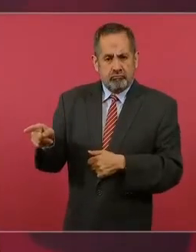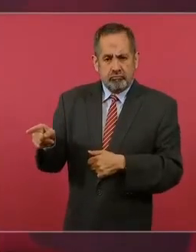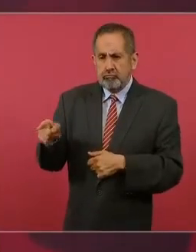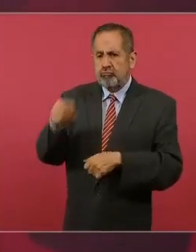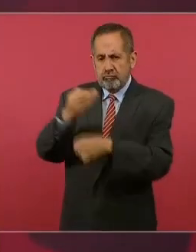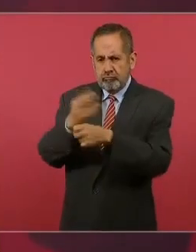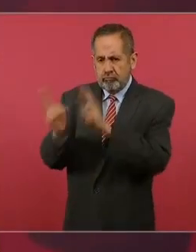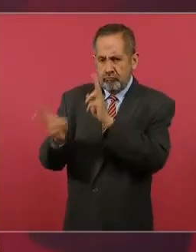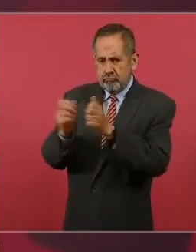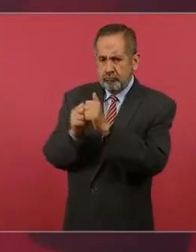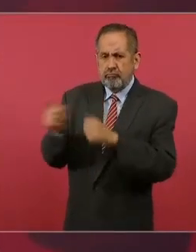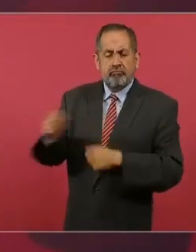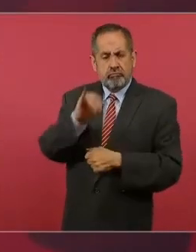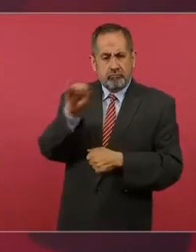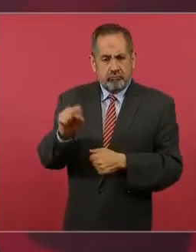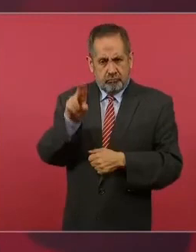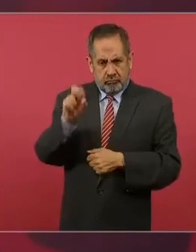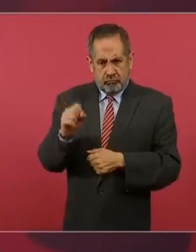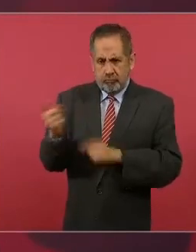Te pones de acuerdo con Jesús